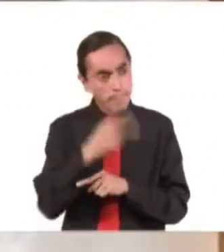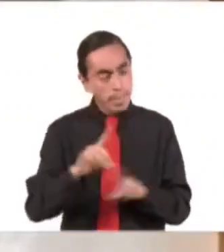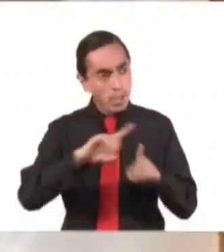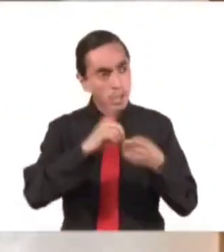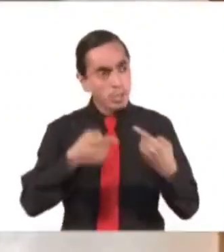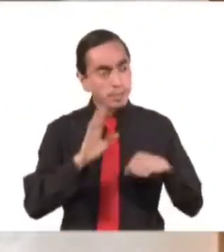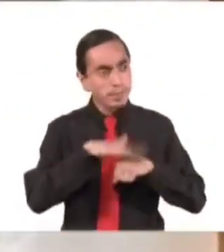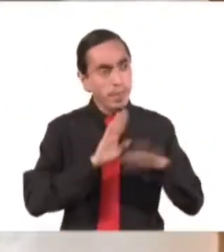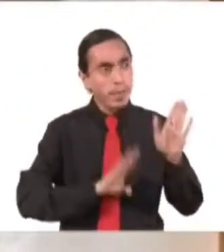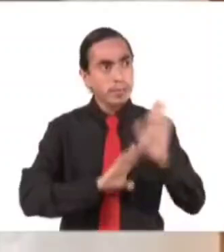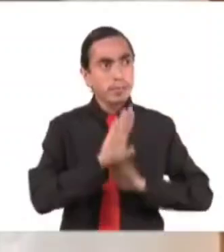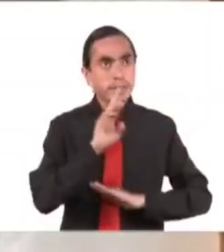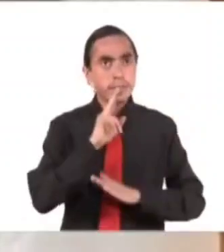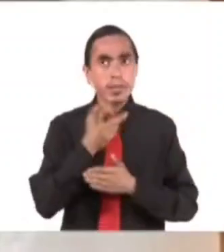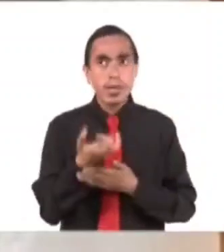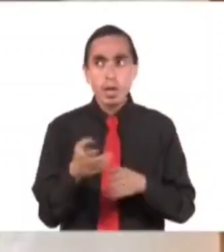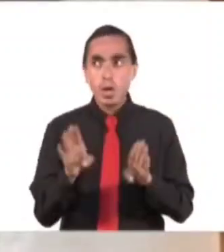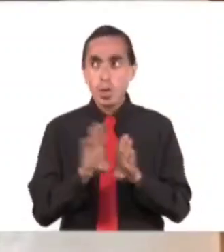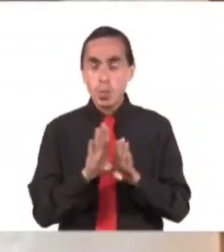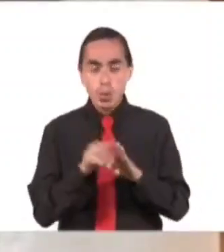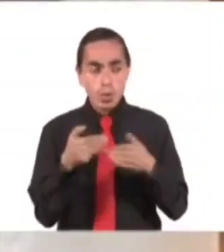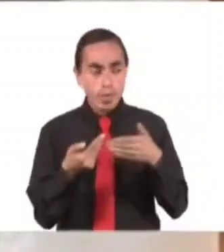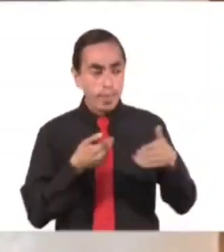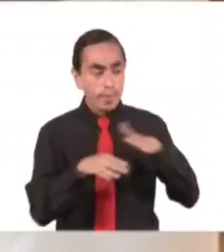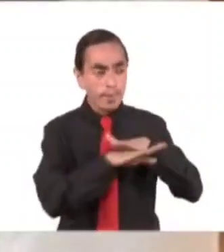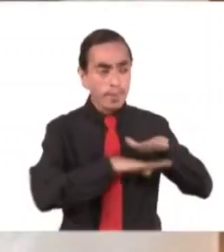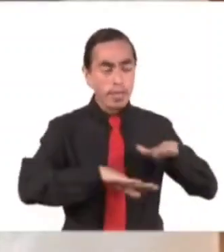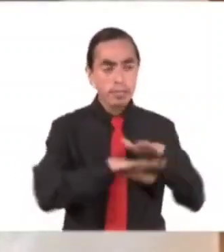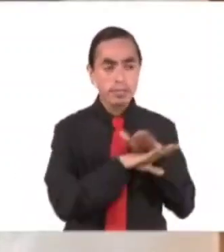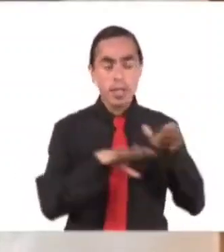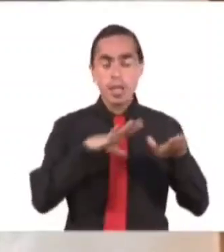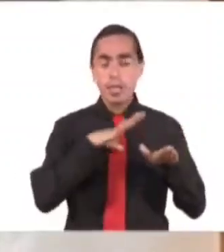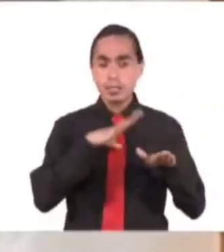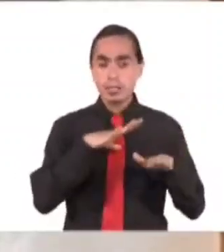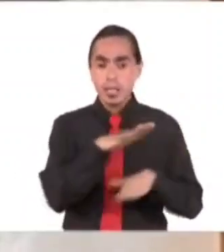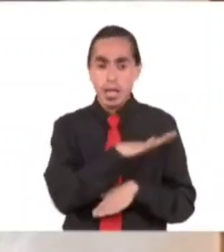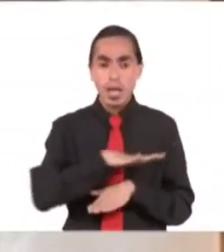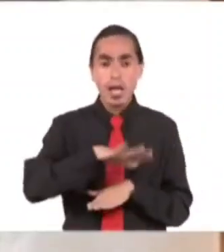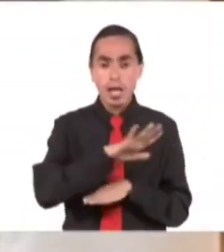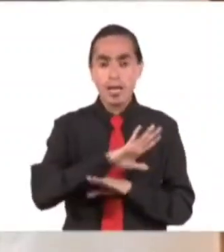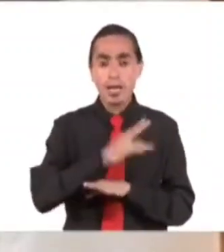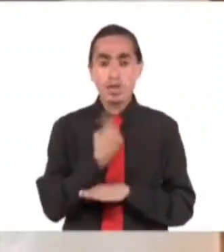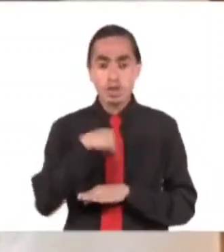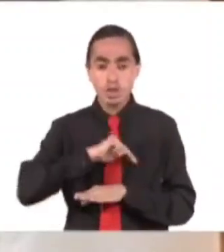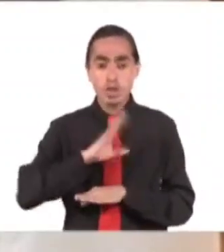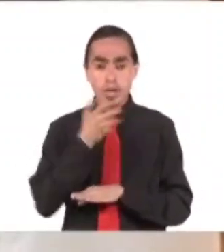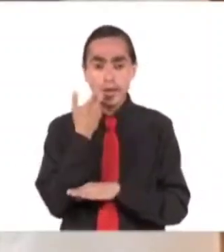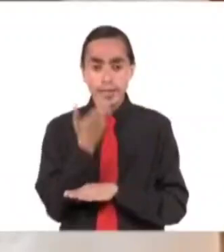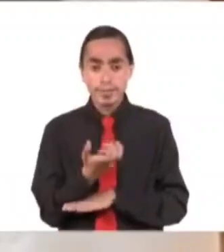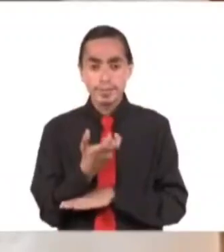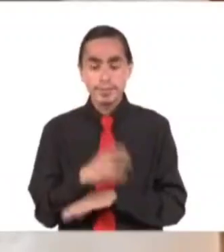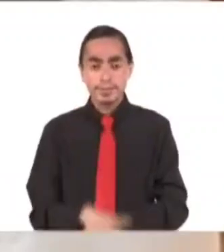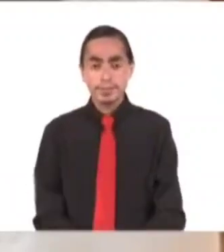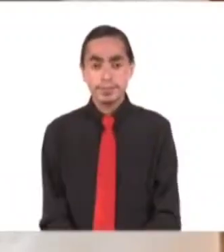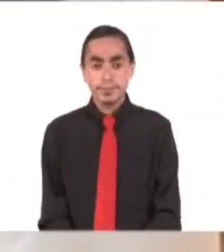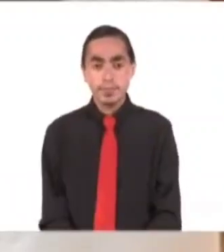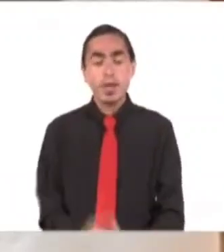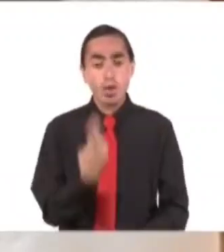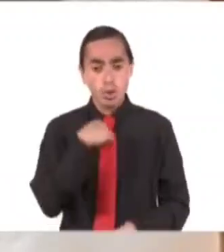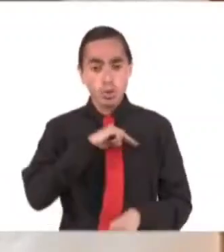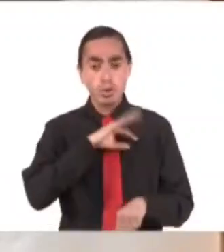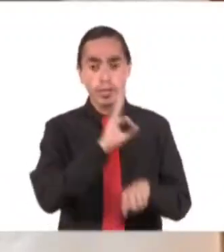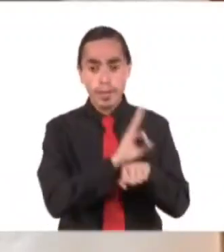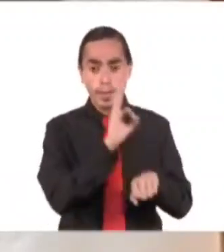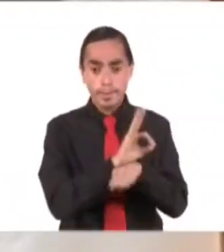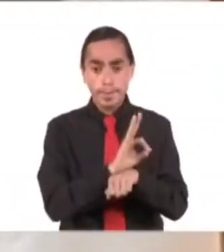desarrolle con base en estas áreas, con base en el desarrollo de estas áreas, que son las que aquí todos queremos, son las que aquí todos